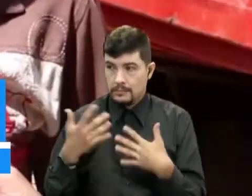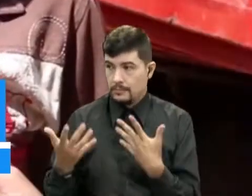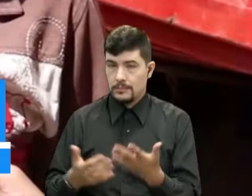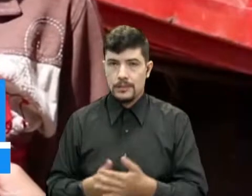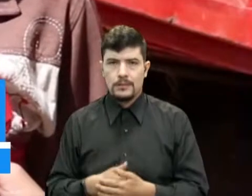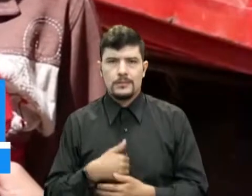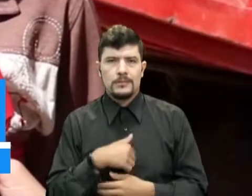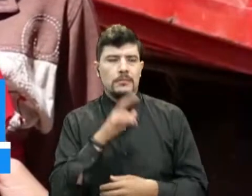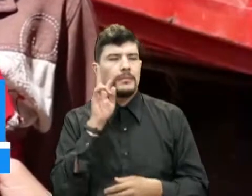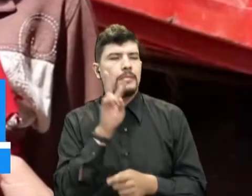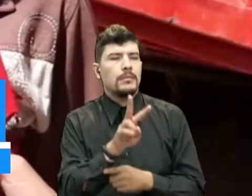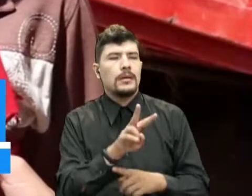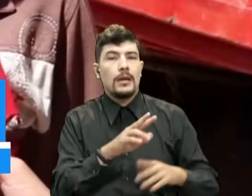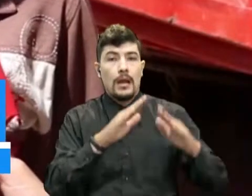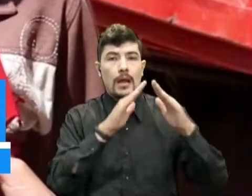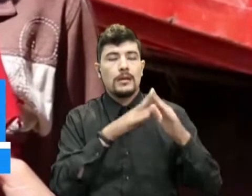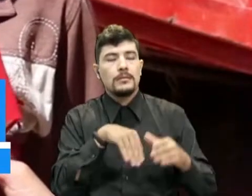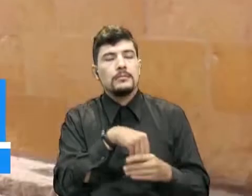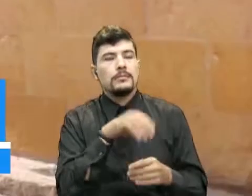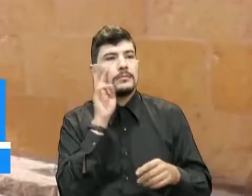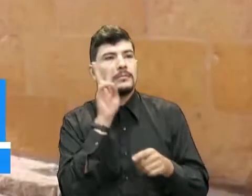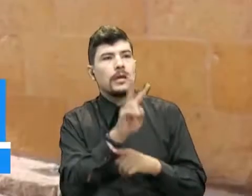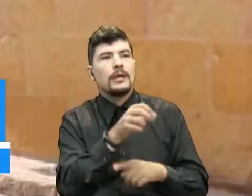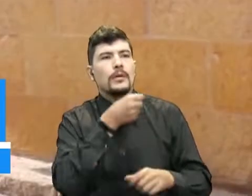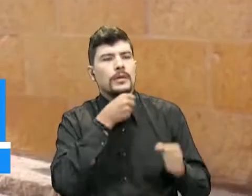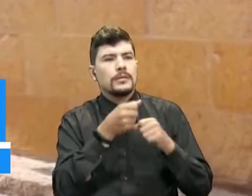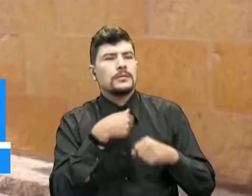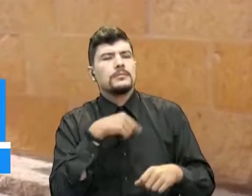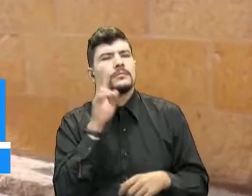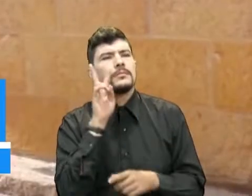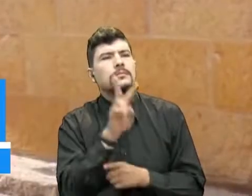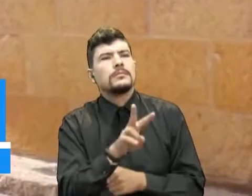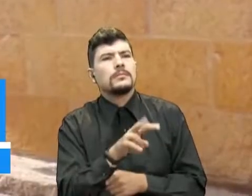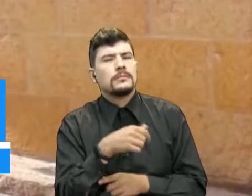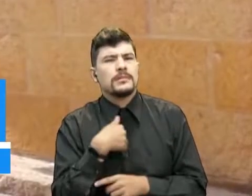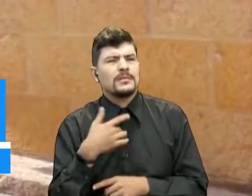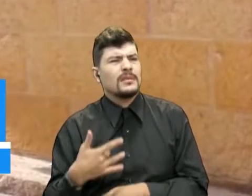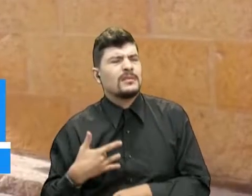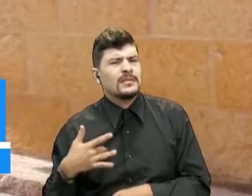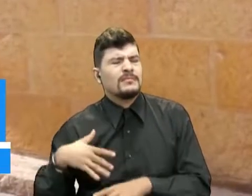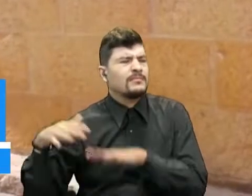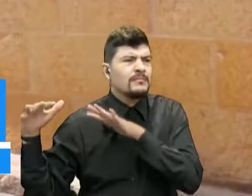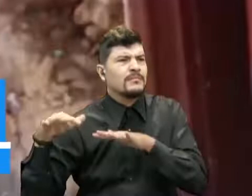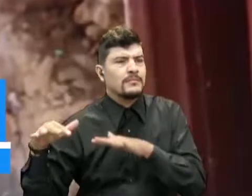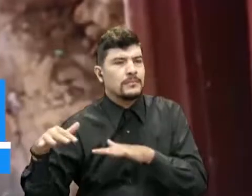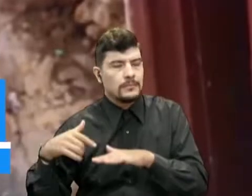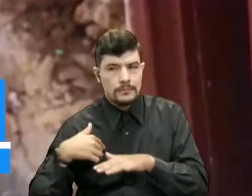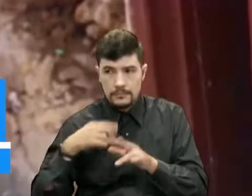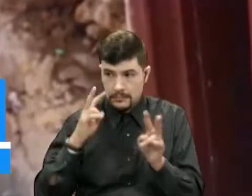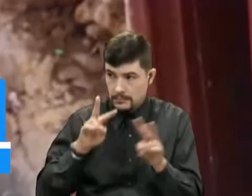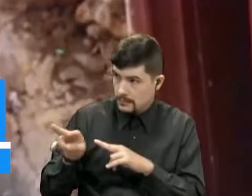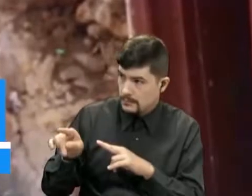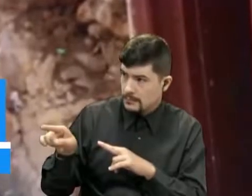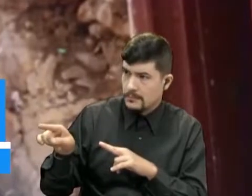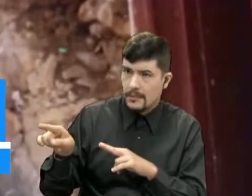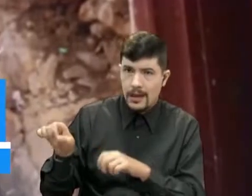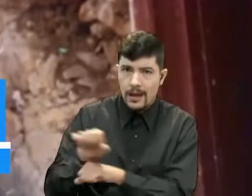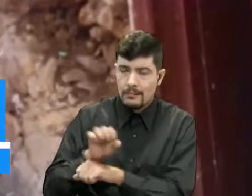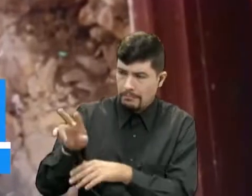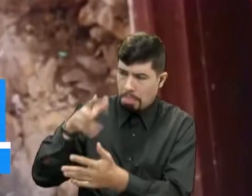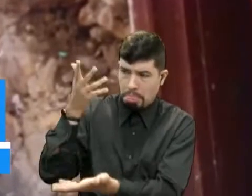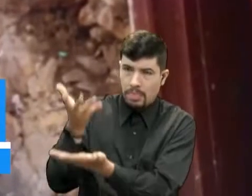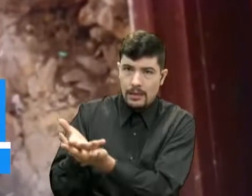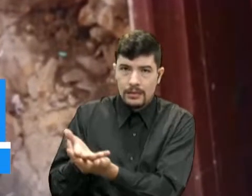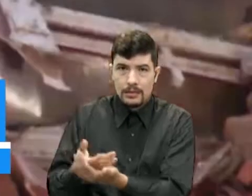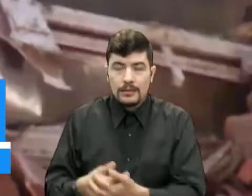viendo televisión, viendo las noticias. Sentí el totazo y yo salí y ya estaba el carro ahí, patas arriba ahí.